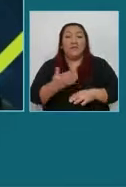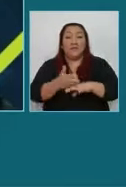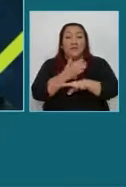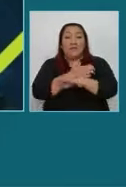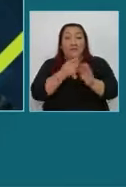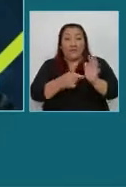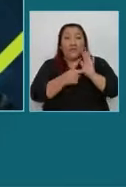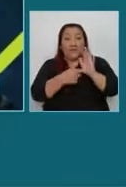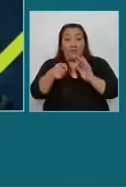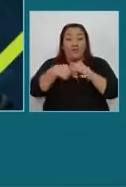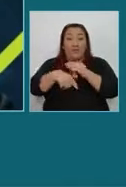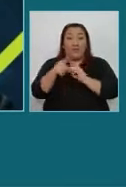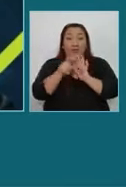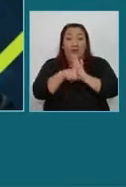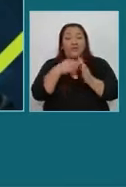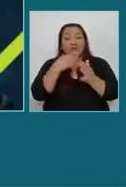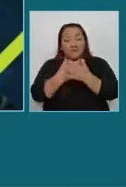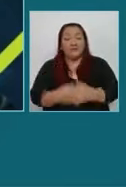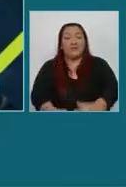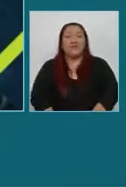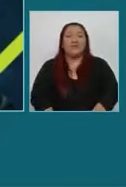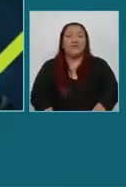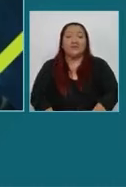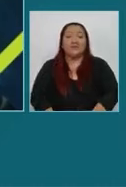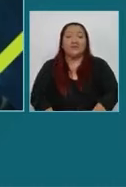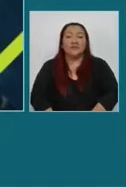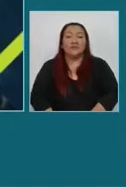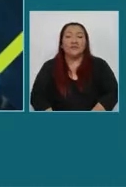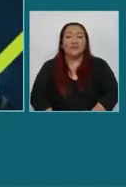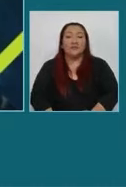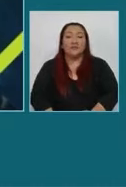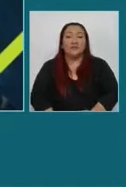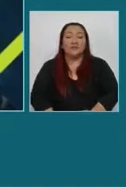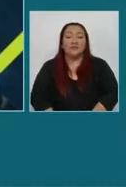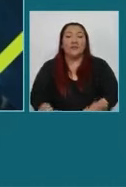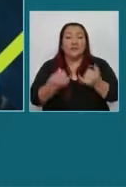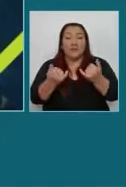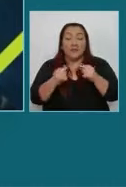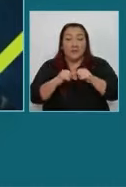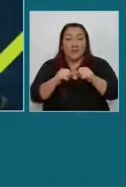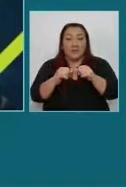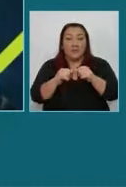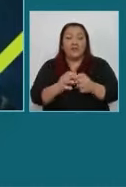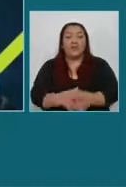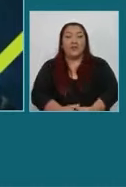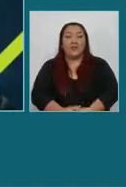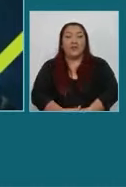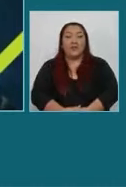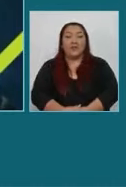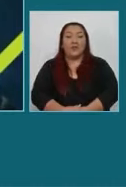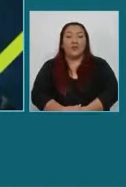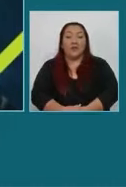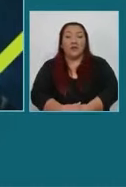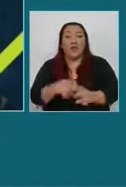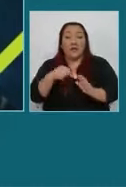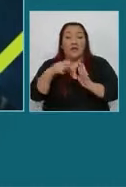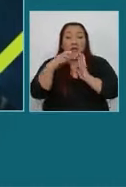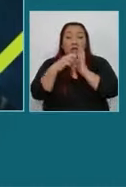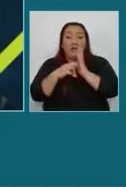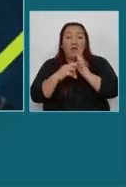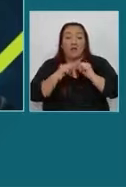en estos minutos. Vamos a continuar en línea con el programa, y